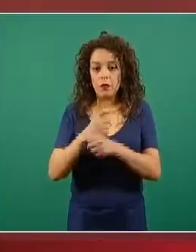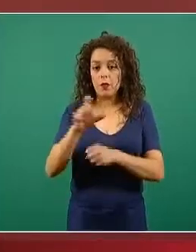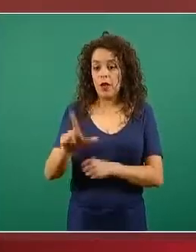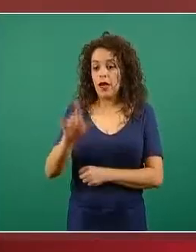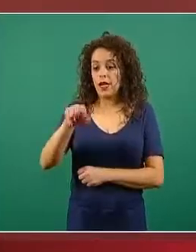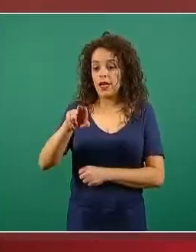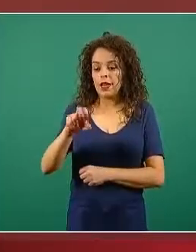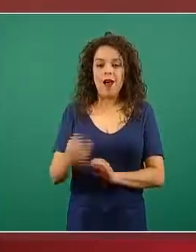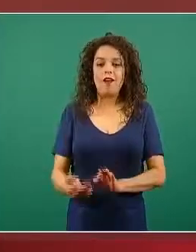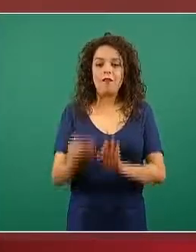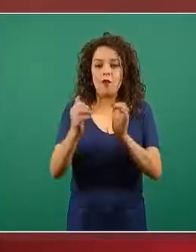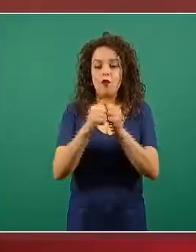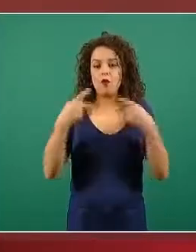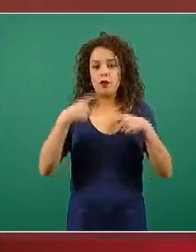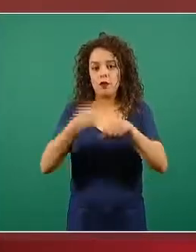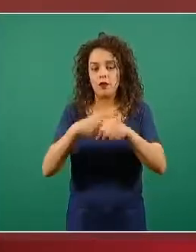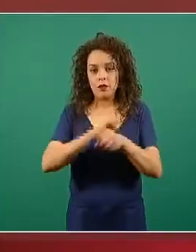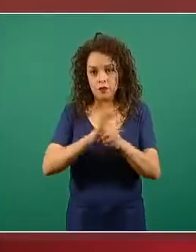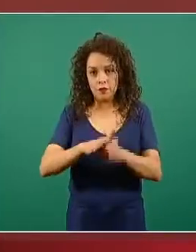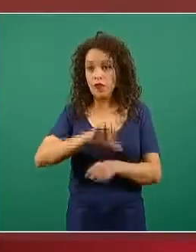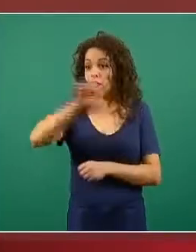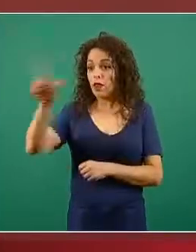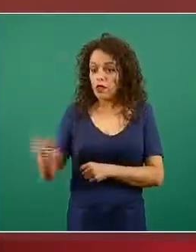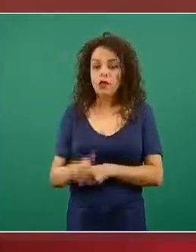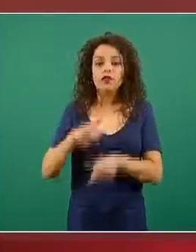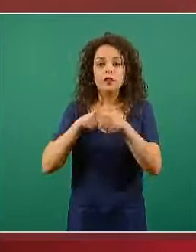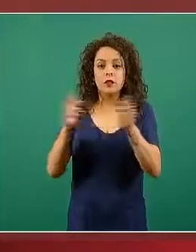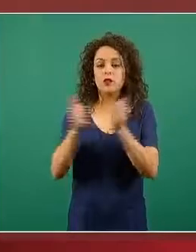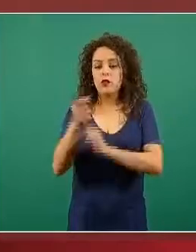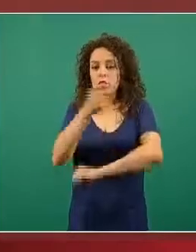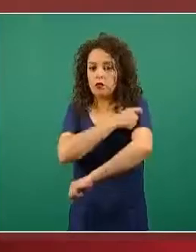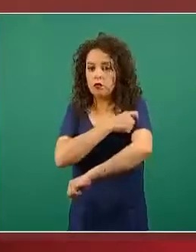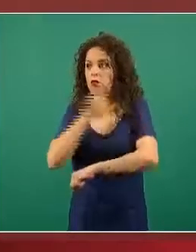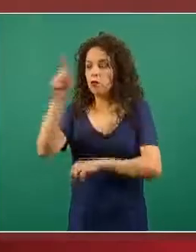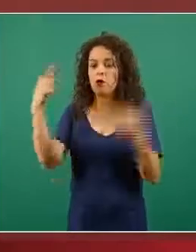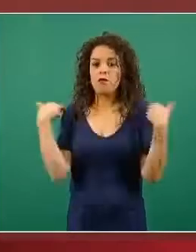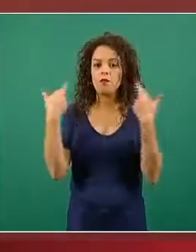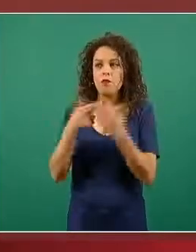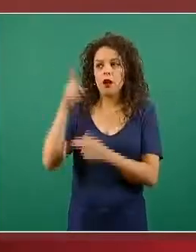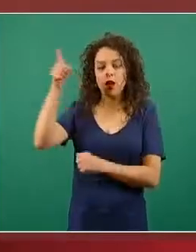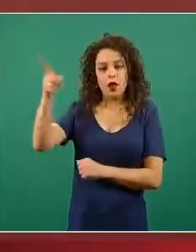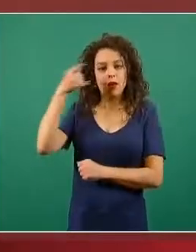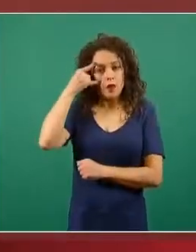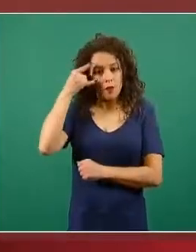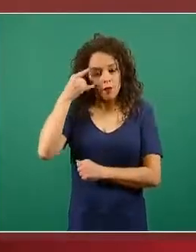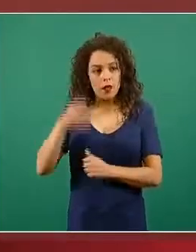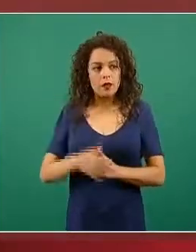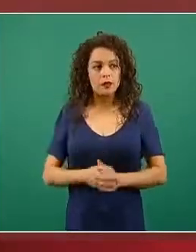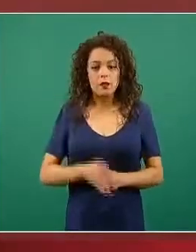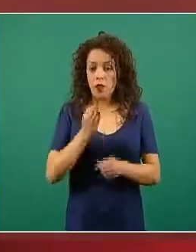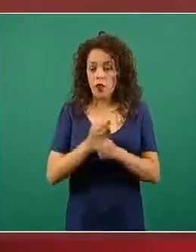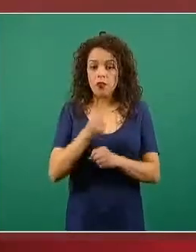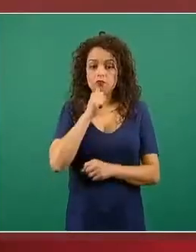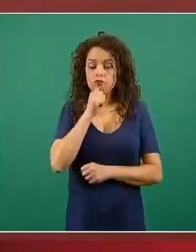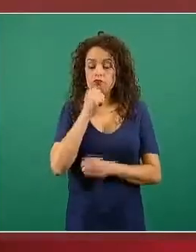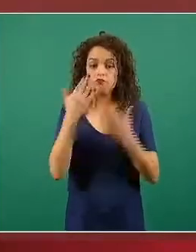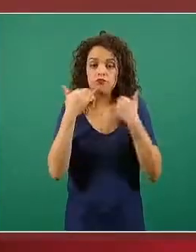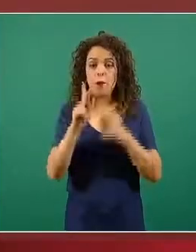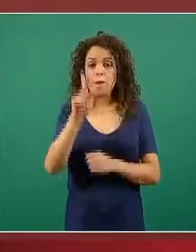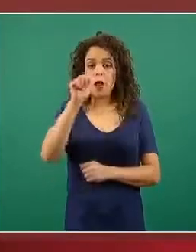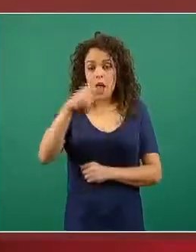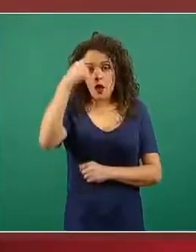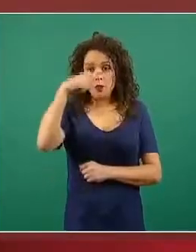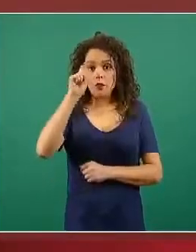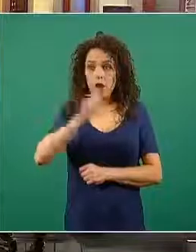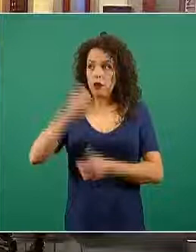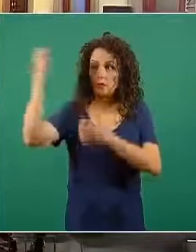fin de semana con la vacunación al personal educativo de Campeche y no tenemos por el momento planeado recibir paquetes de vacunación